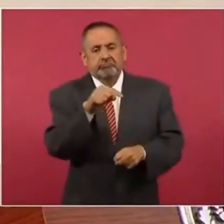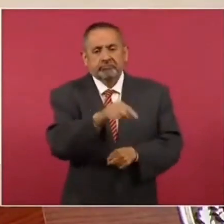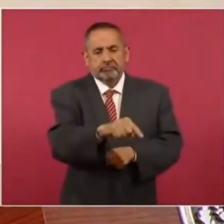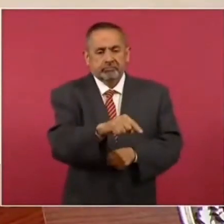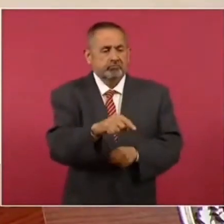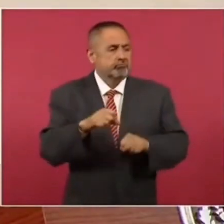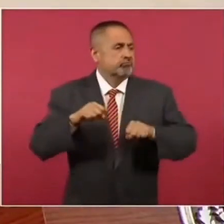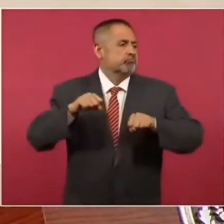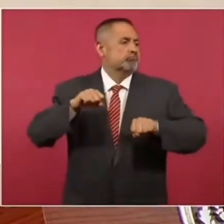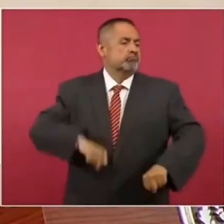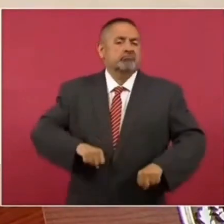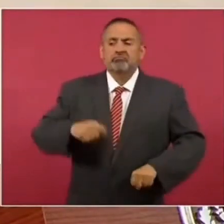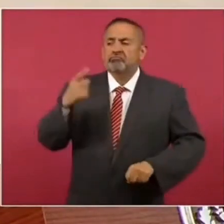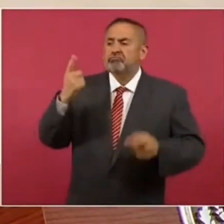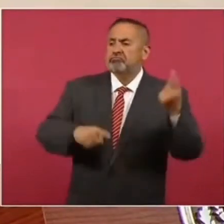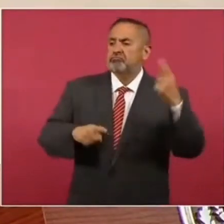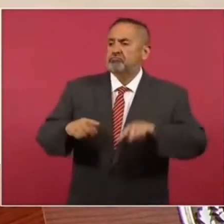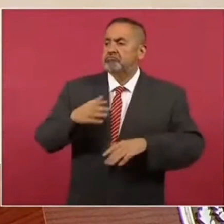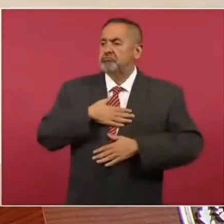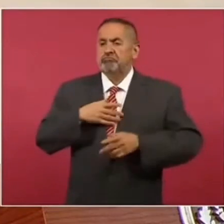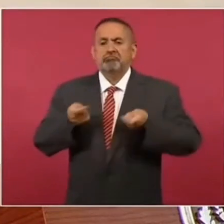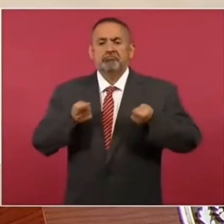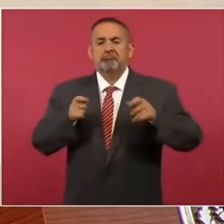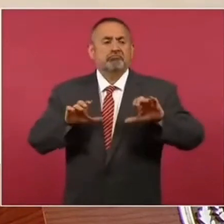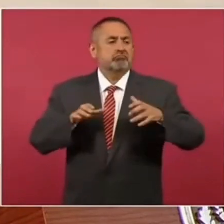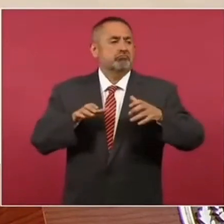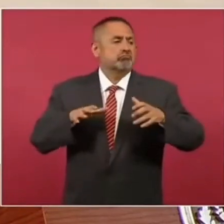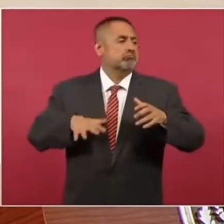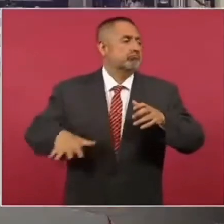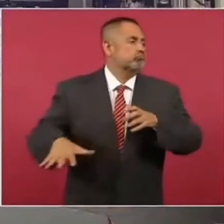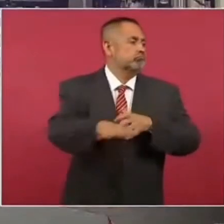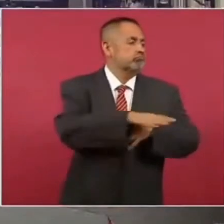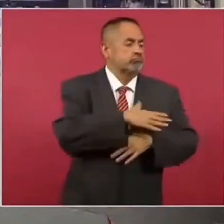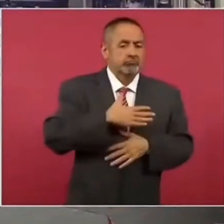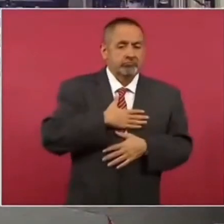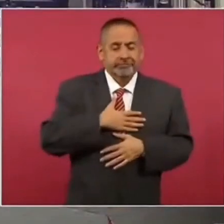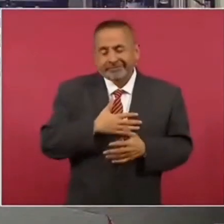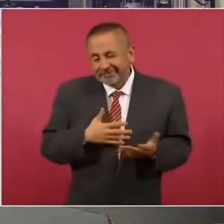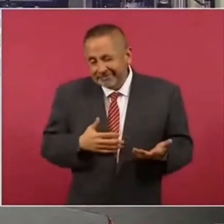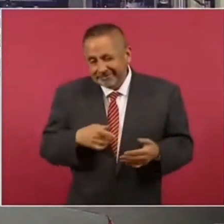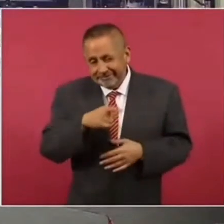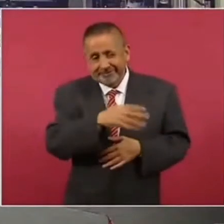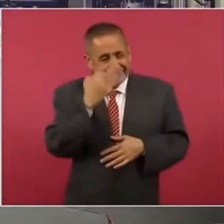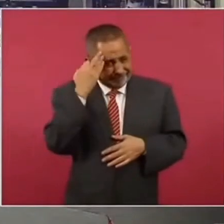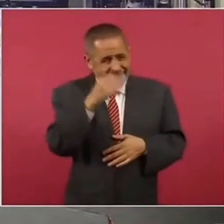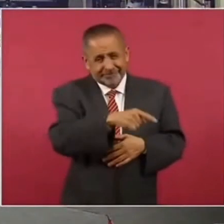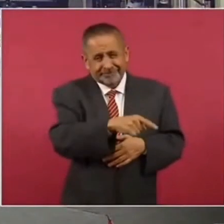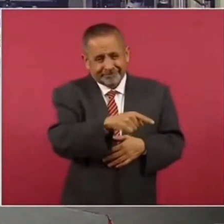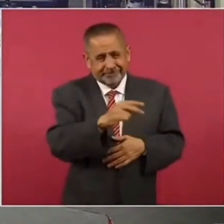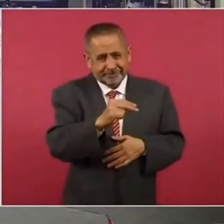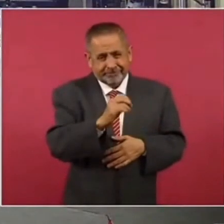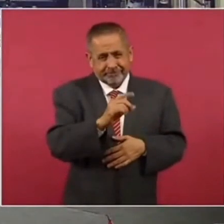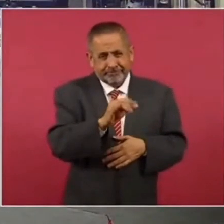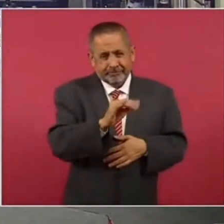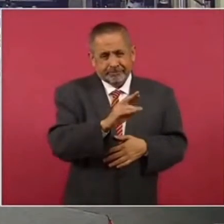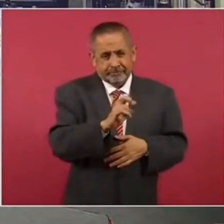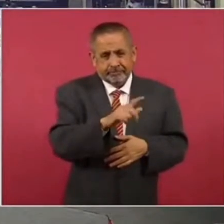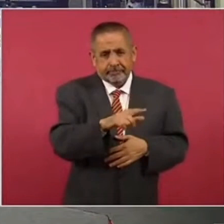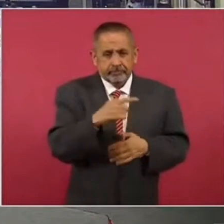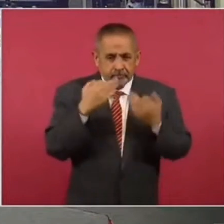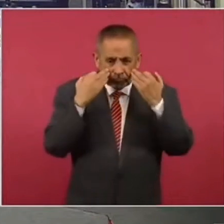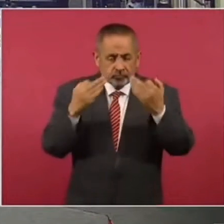el autoritarismo y se hace evidente